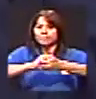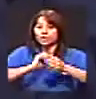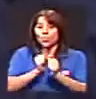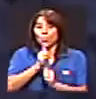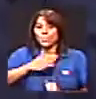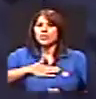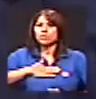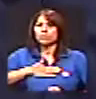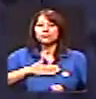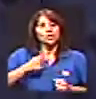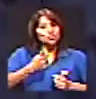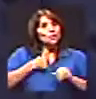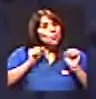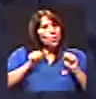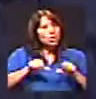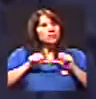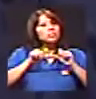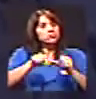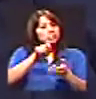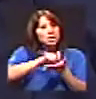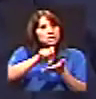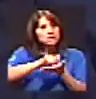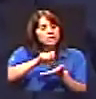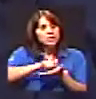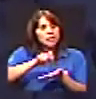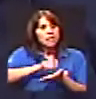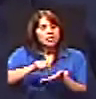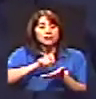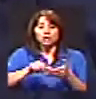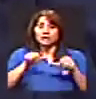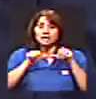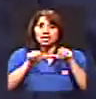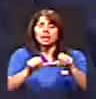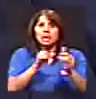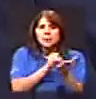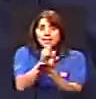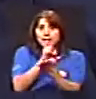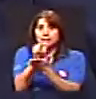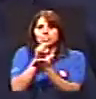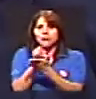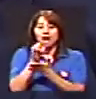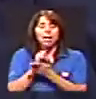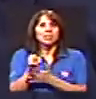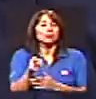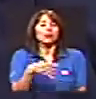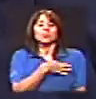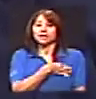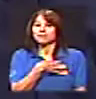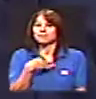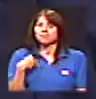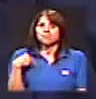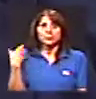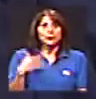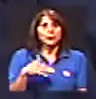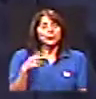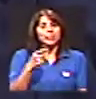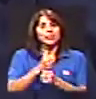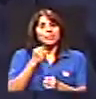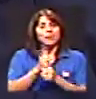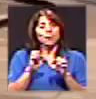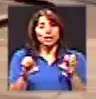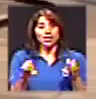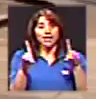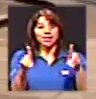permitió seguir escribiendo y seguir haciendo academia, seguir investigando, que es lo que a mí más me fascina del trabajo